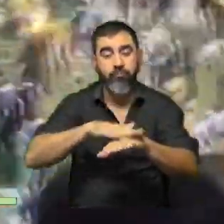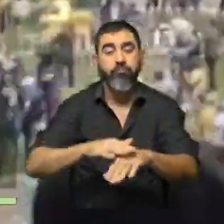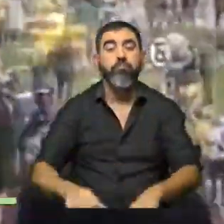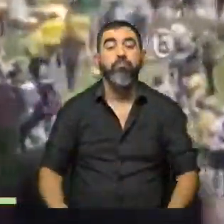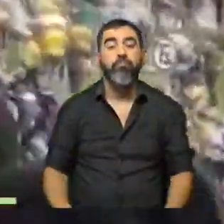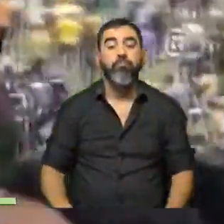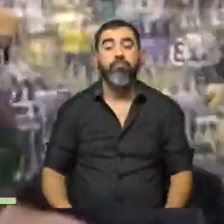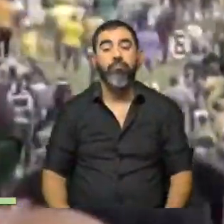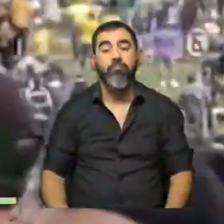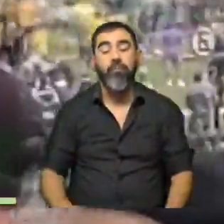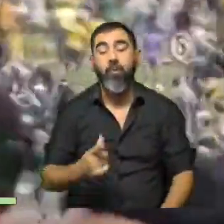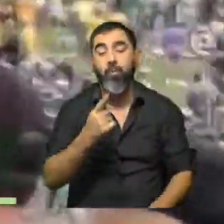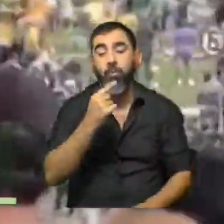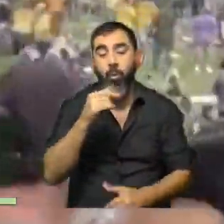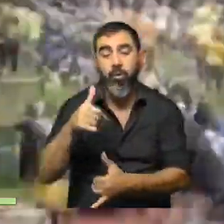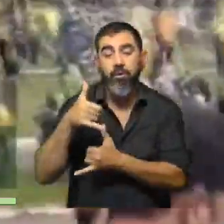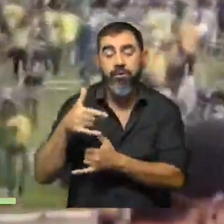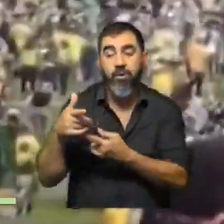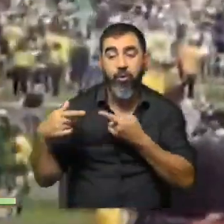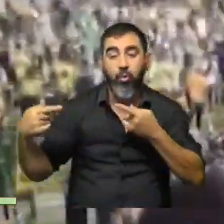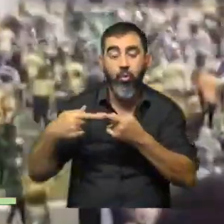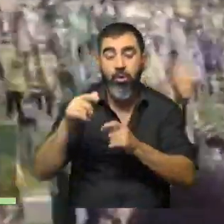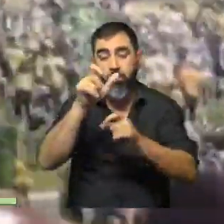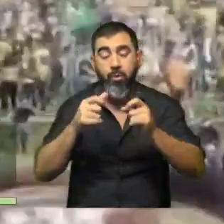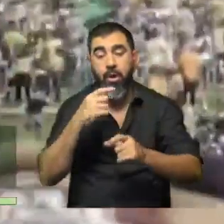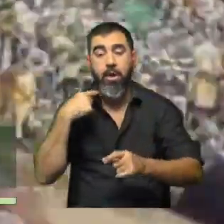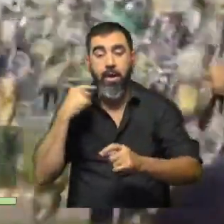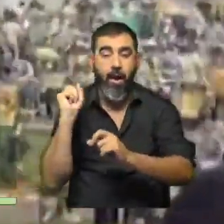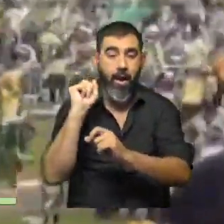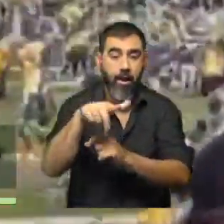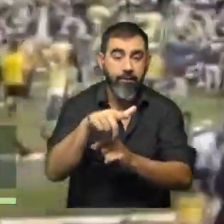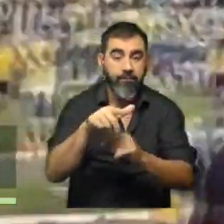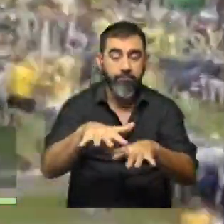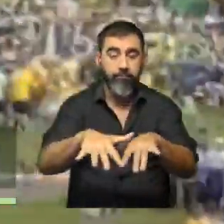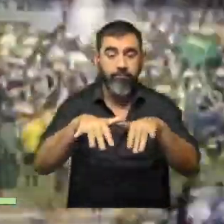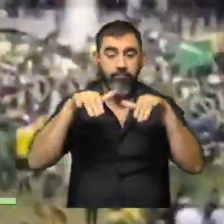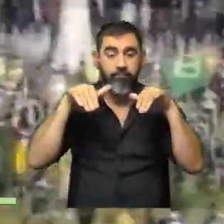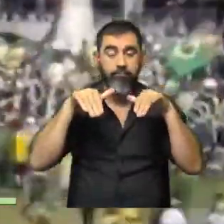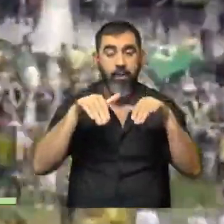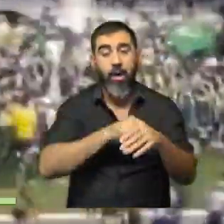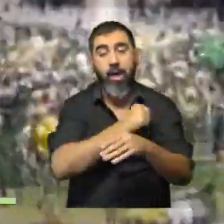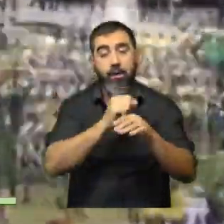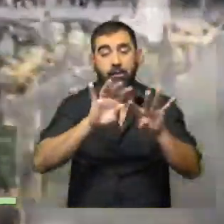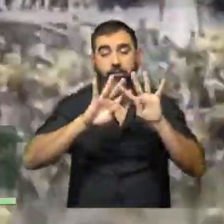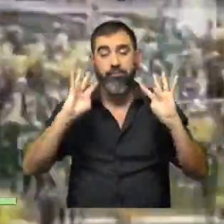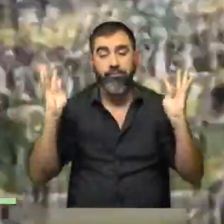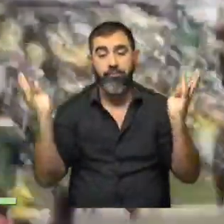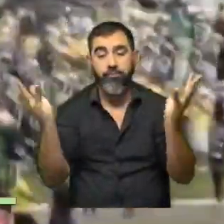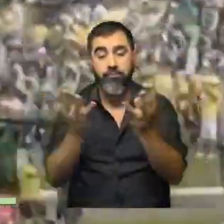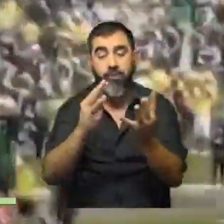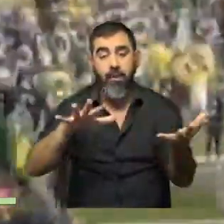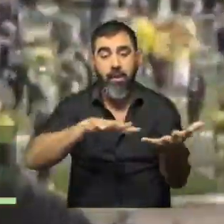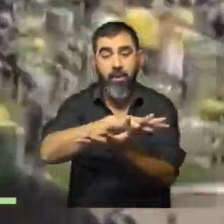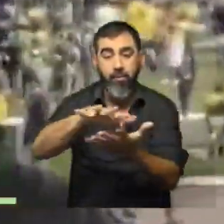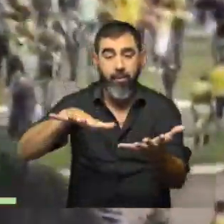alzamiento disturbios cargaron contra los golpistas con gases lacrimógenos para hacerlos retroceder Establecer un perímetro alrededor de la plaza de los